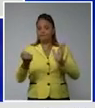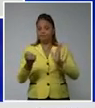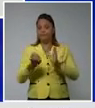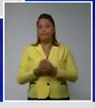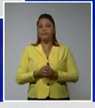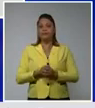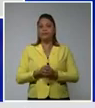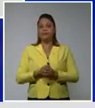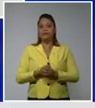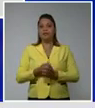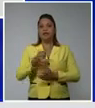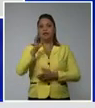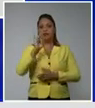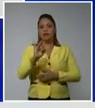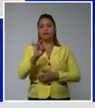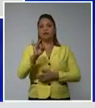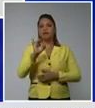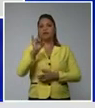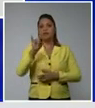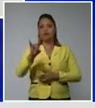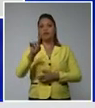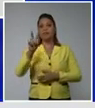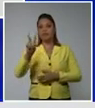los 792,